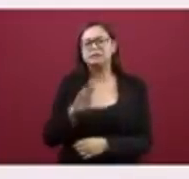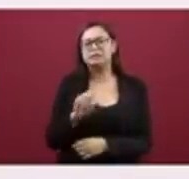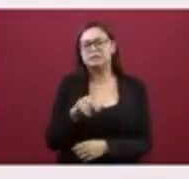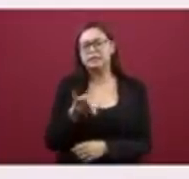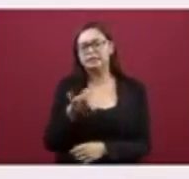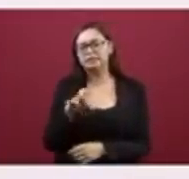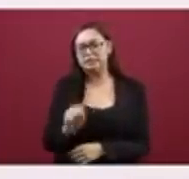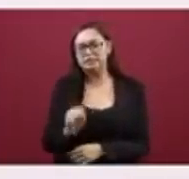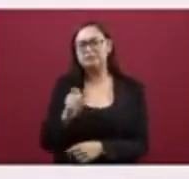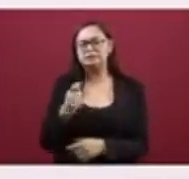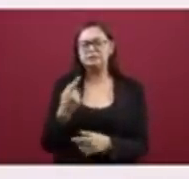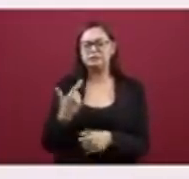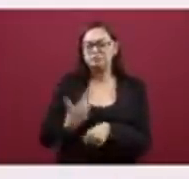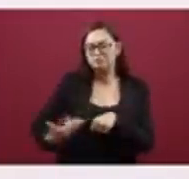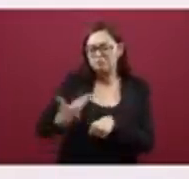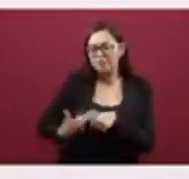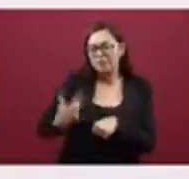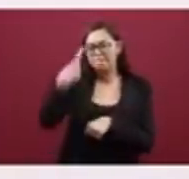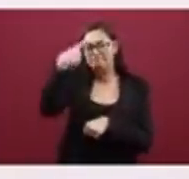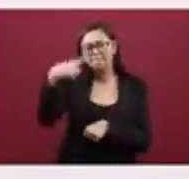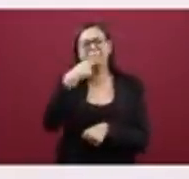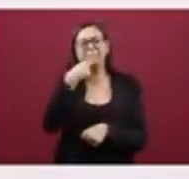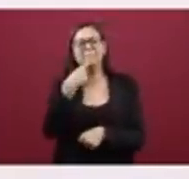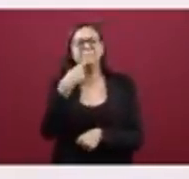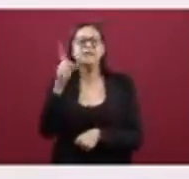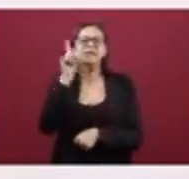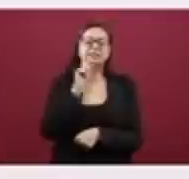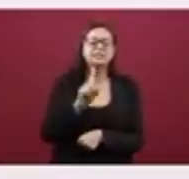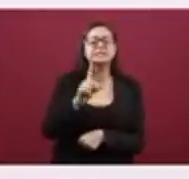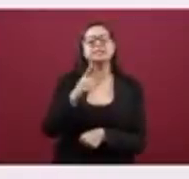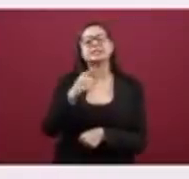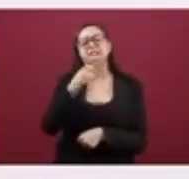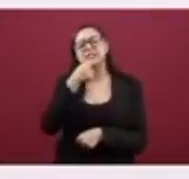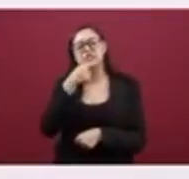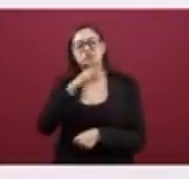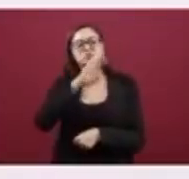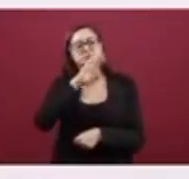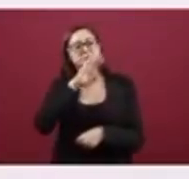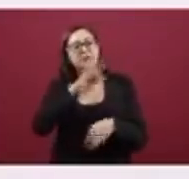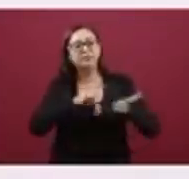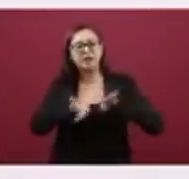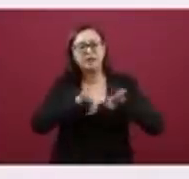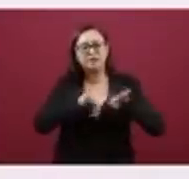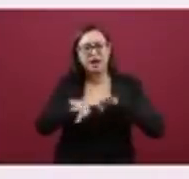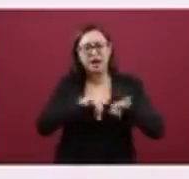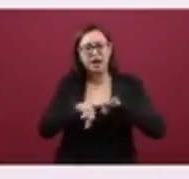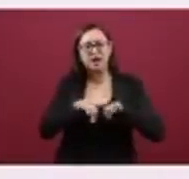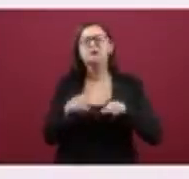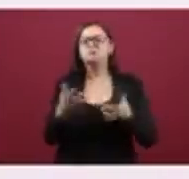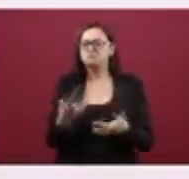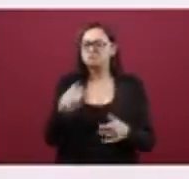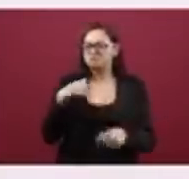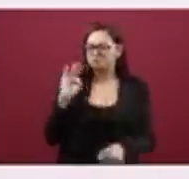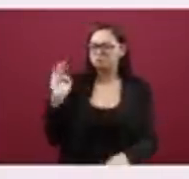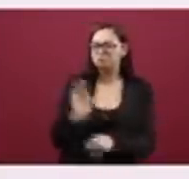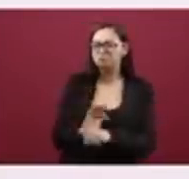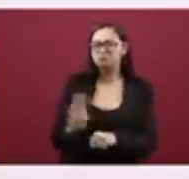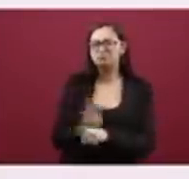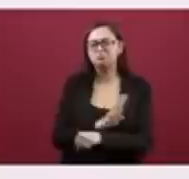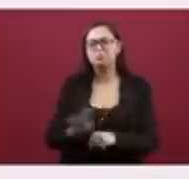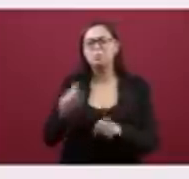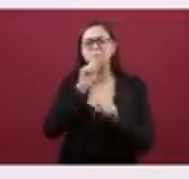en beneficio de niñas y niños de madres trabajadoras y de niños de